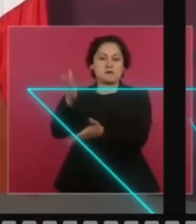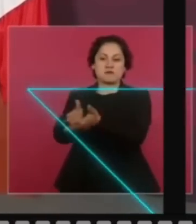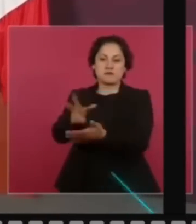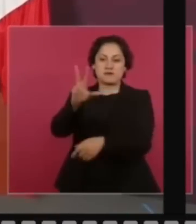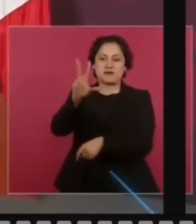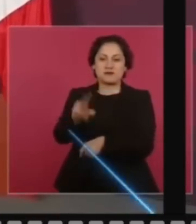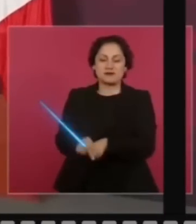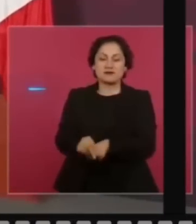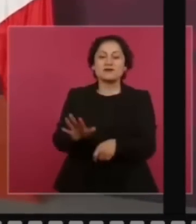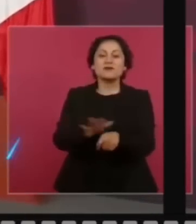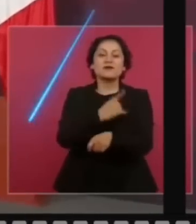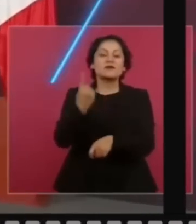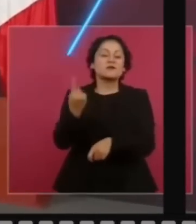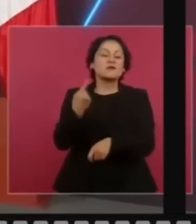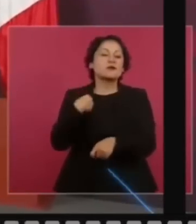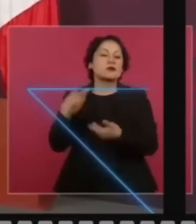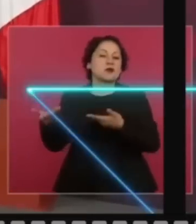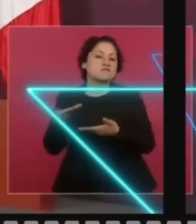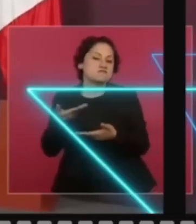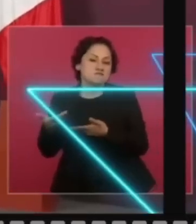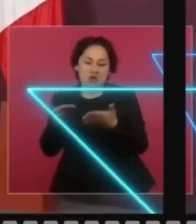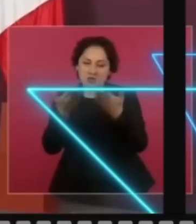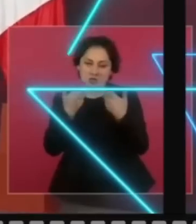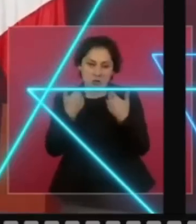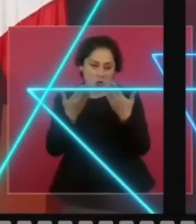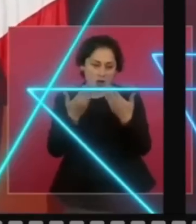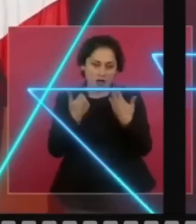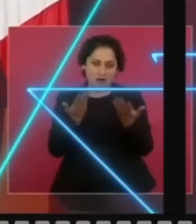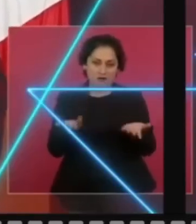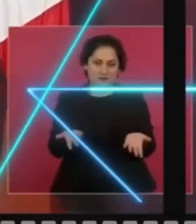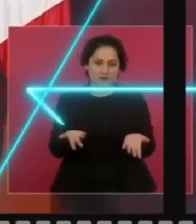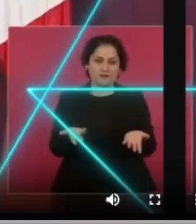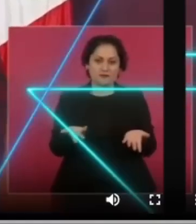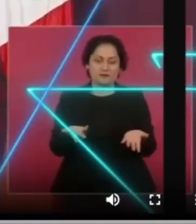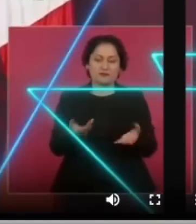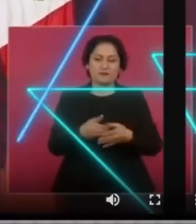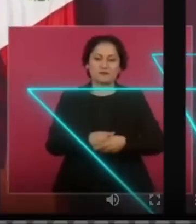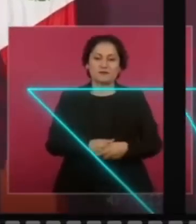y es para ver lo